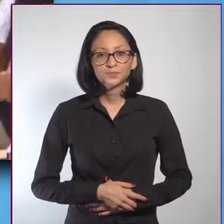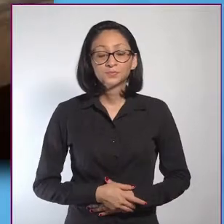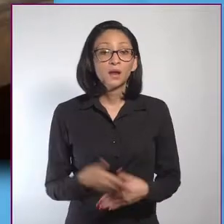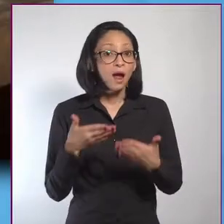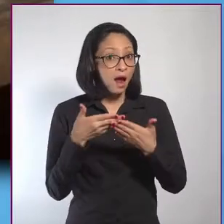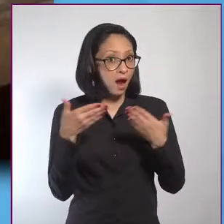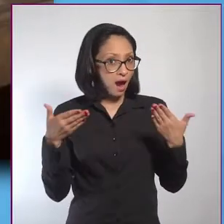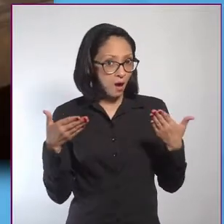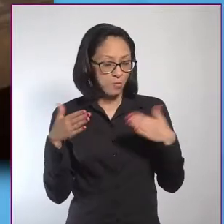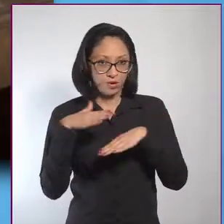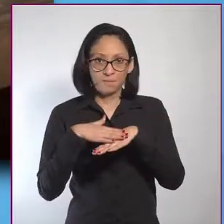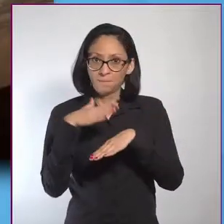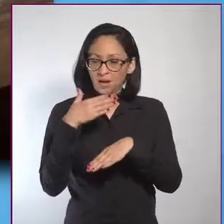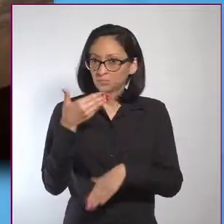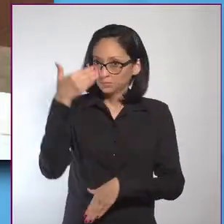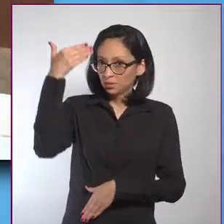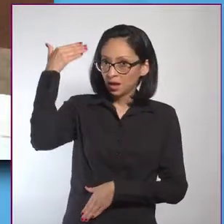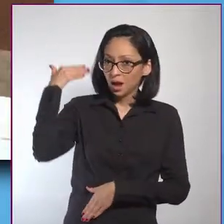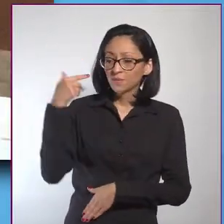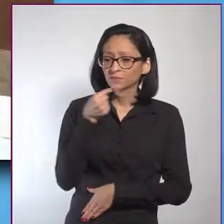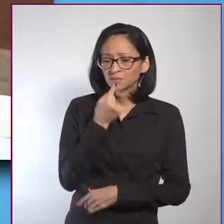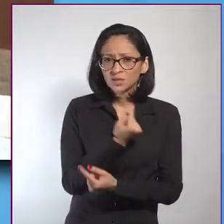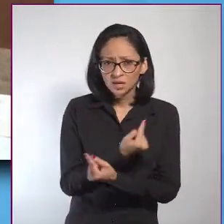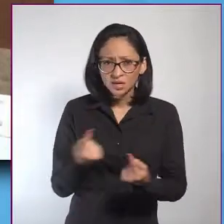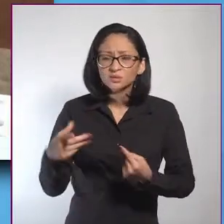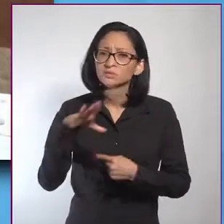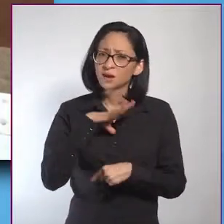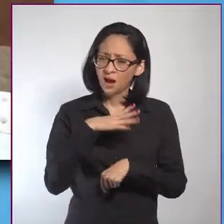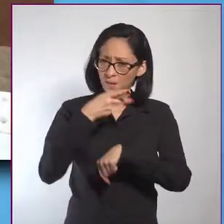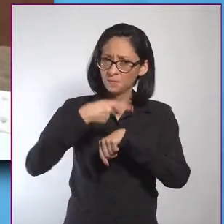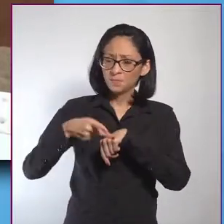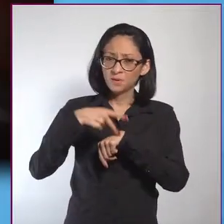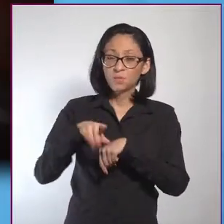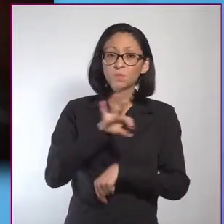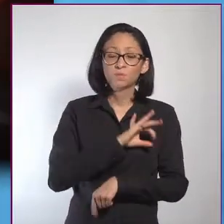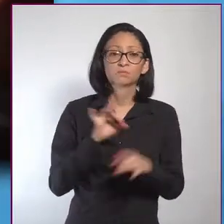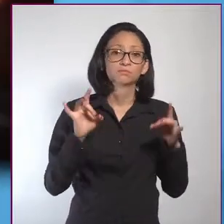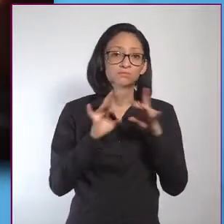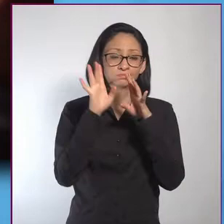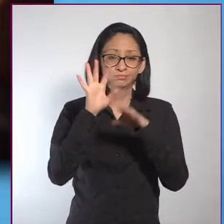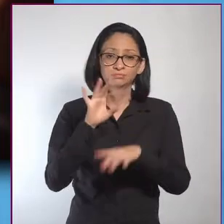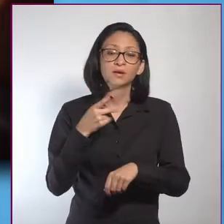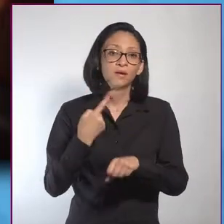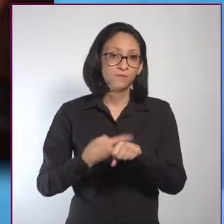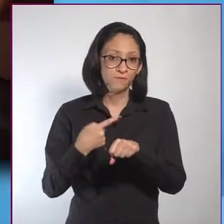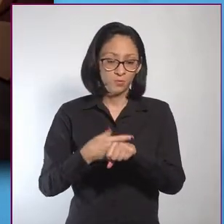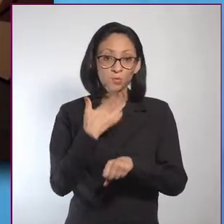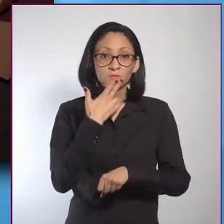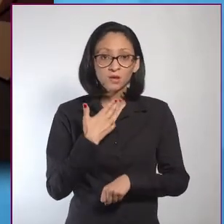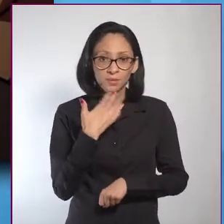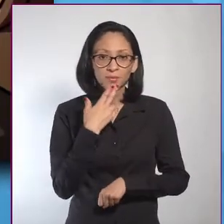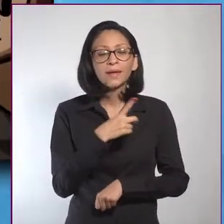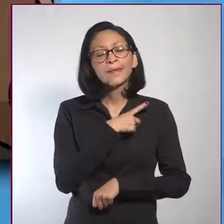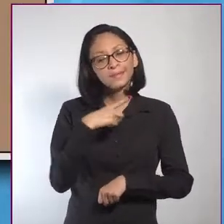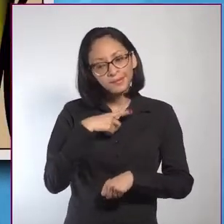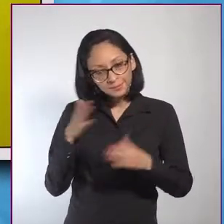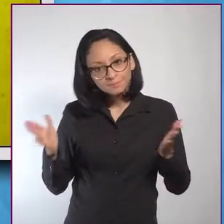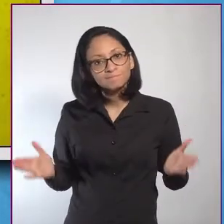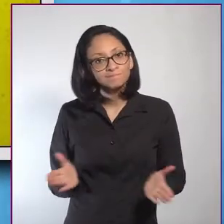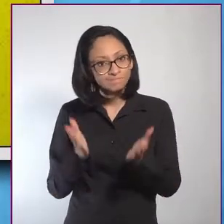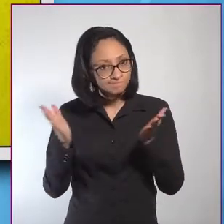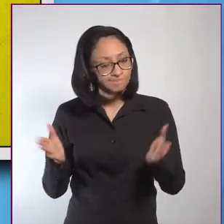Ahora más que nunca, los niños corren riesgo de tener diabetes. Debemos alentar a todas las